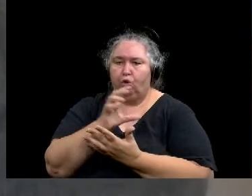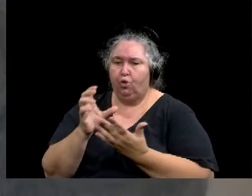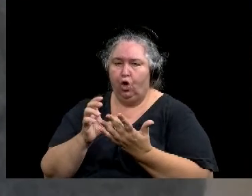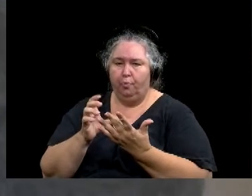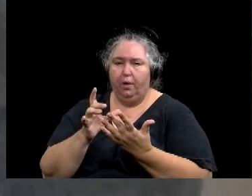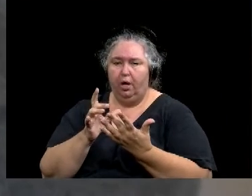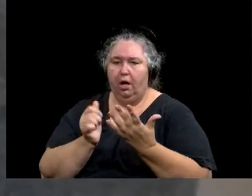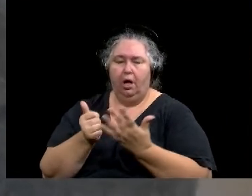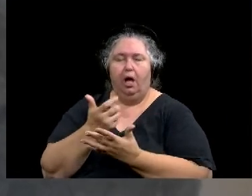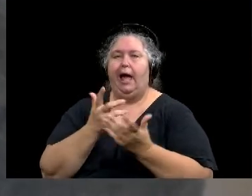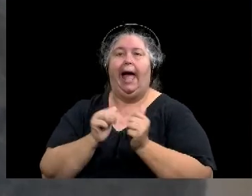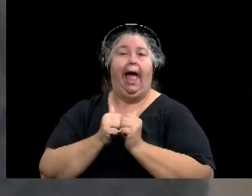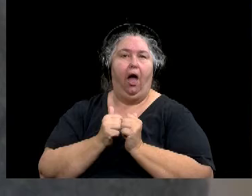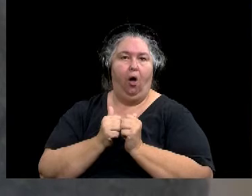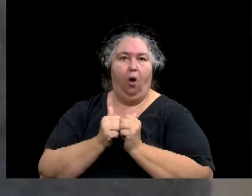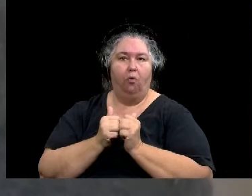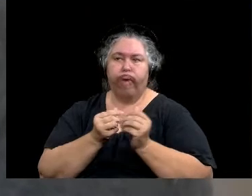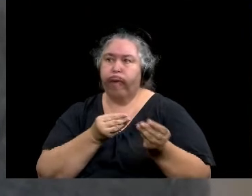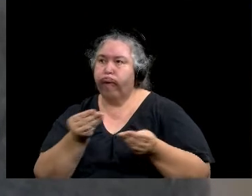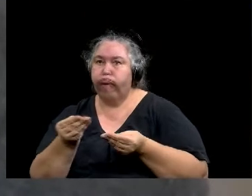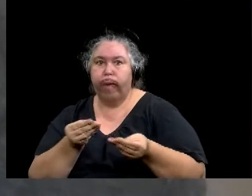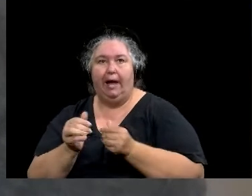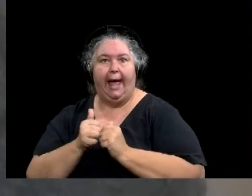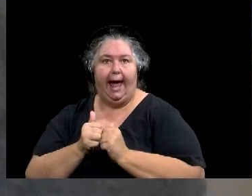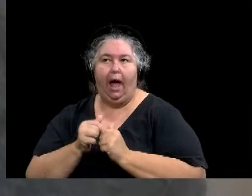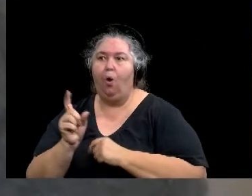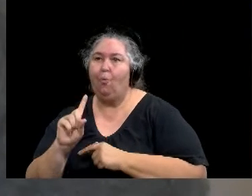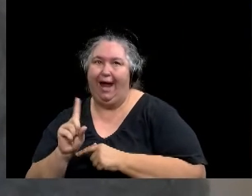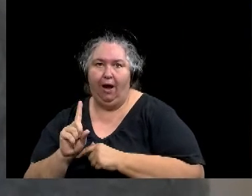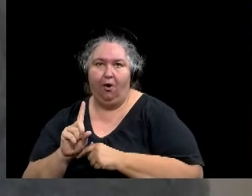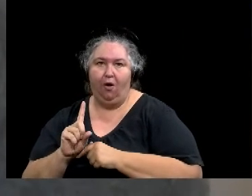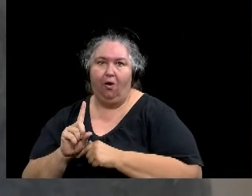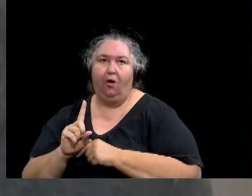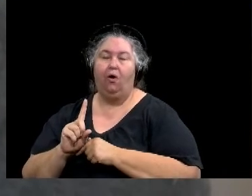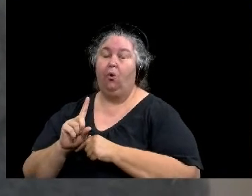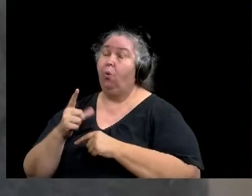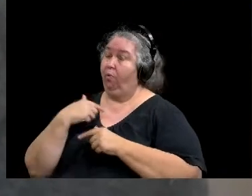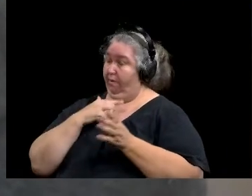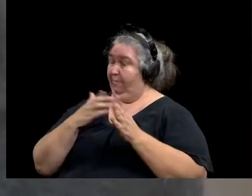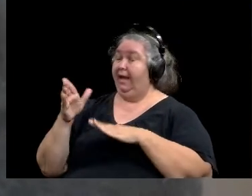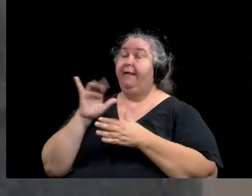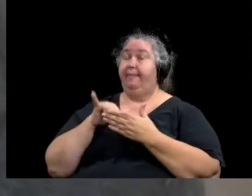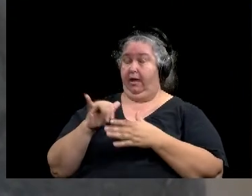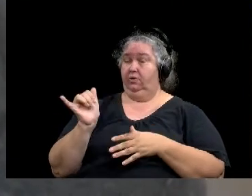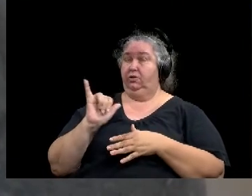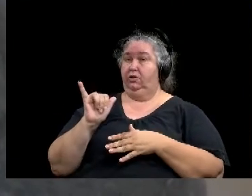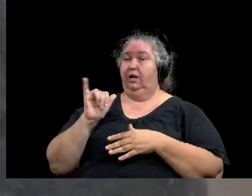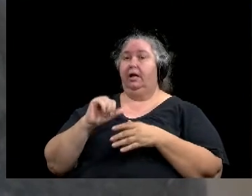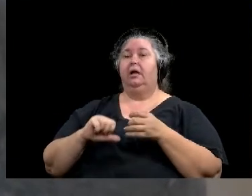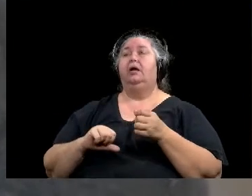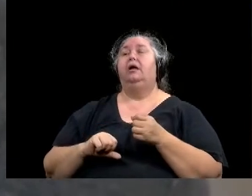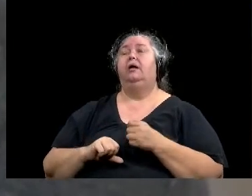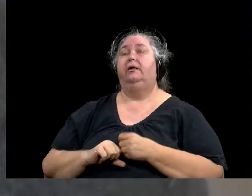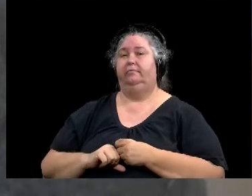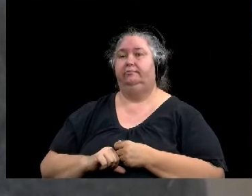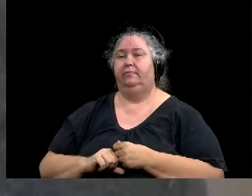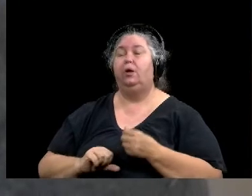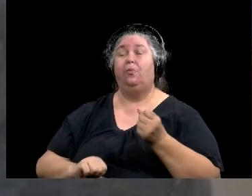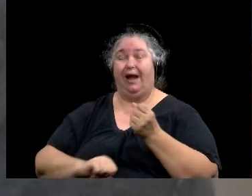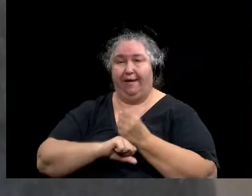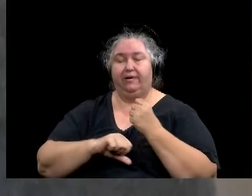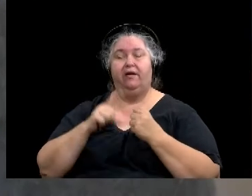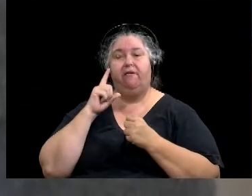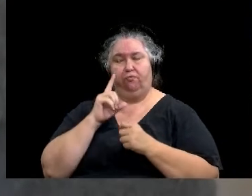vacunado y cuándo se van a dónde van a estar vacunados a dónde y